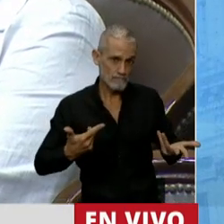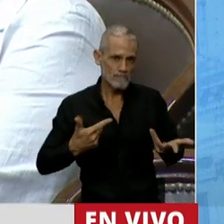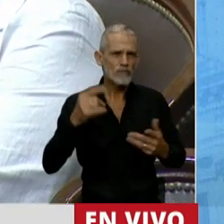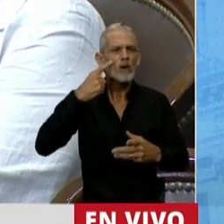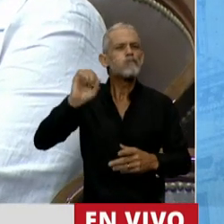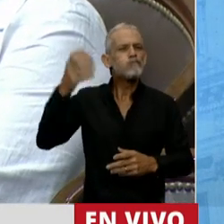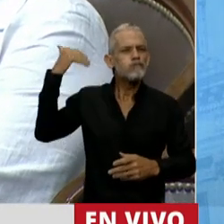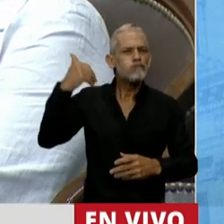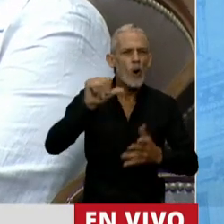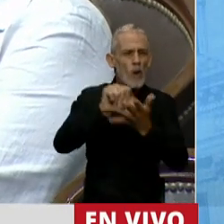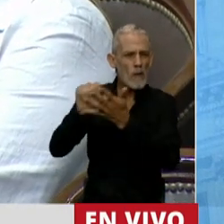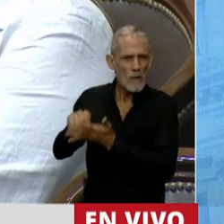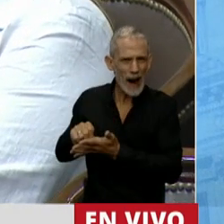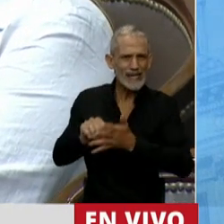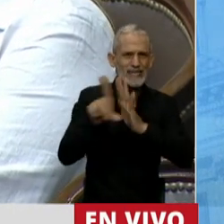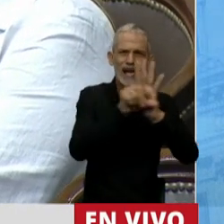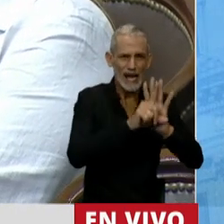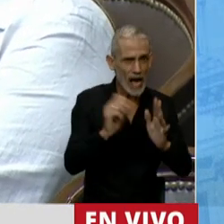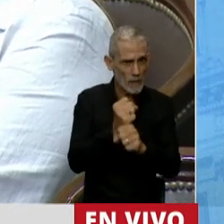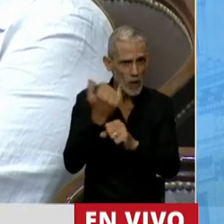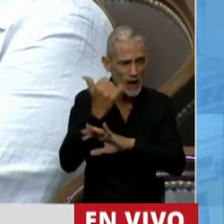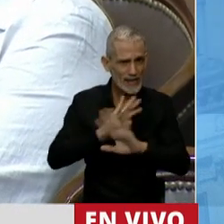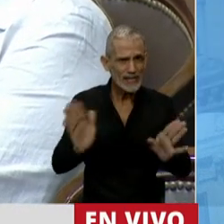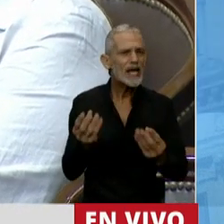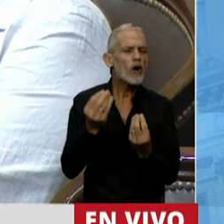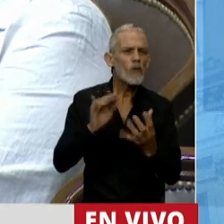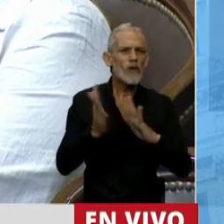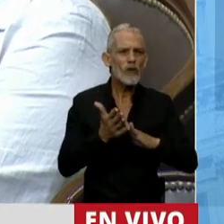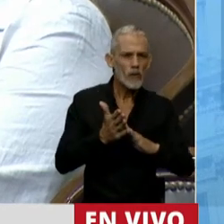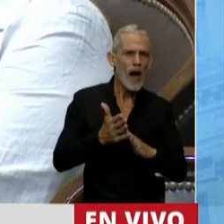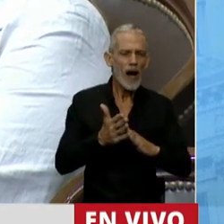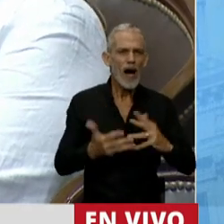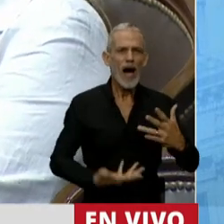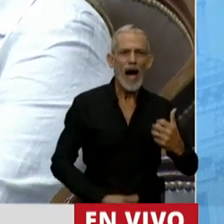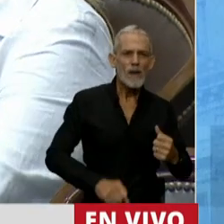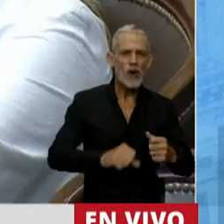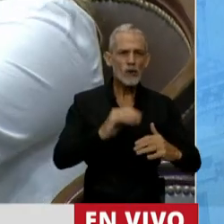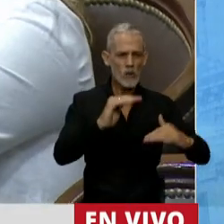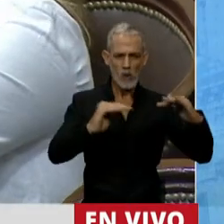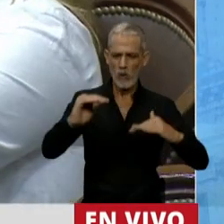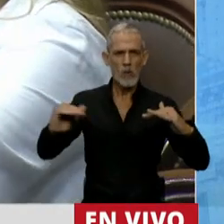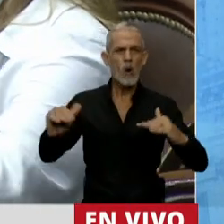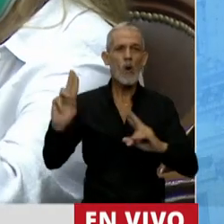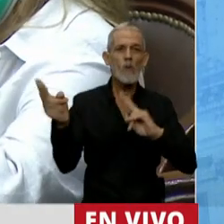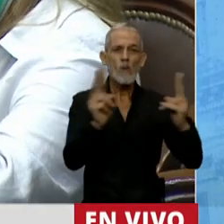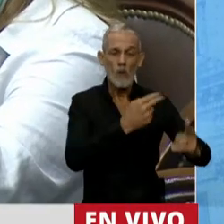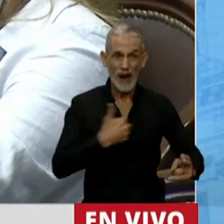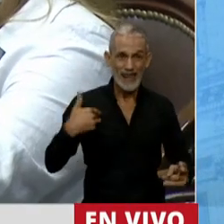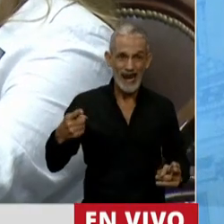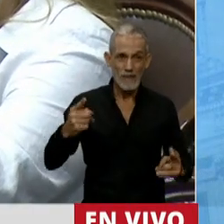leyes menos restringidas que la nuestra nos muestran cómo se han estabilizado y sobre todo cómo se han evitado las muertes